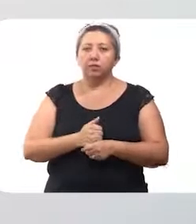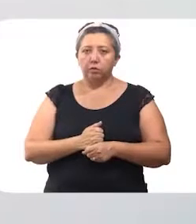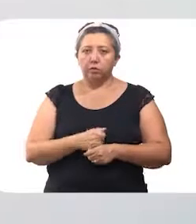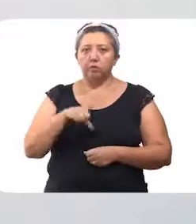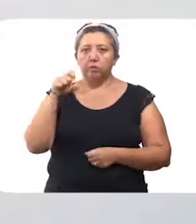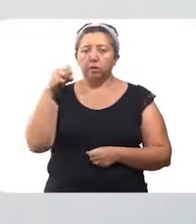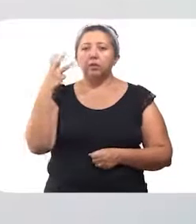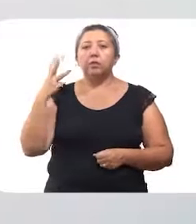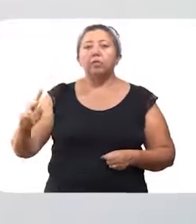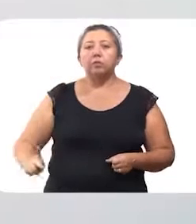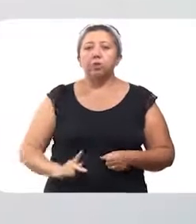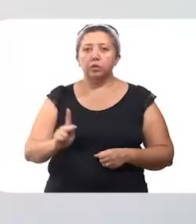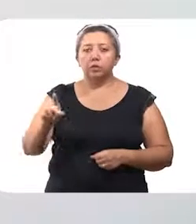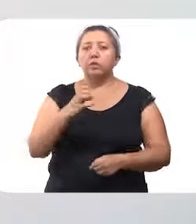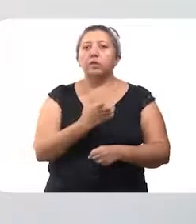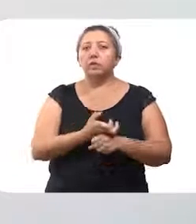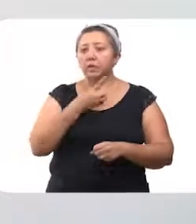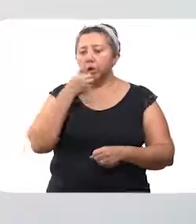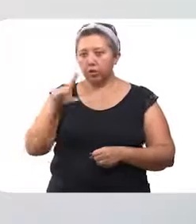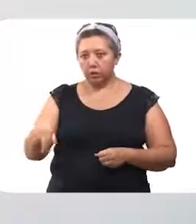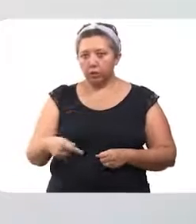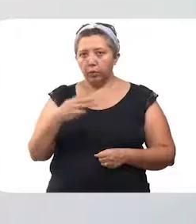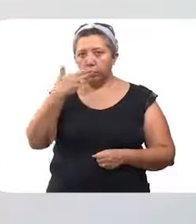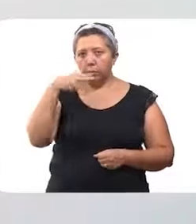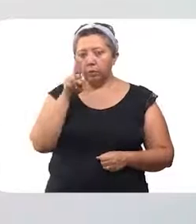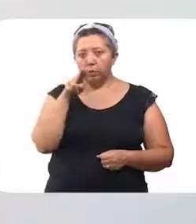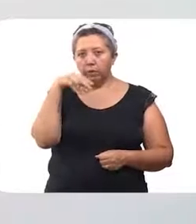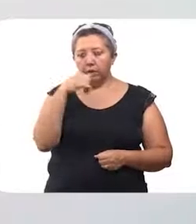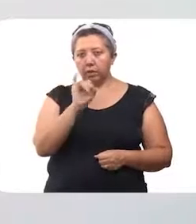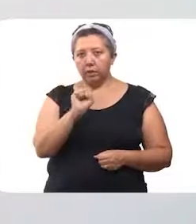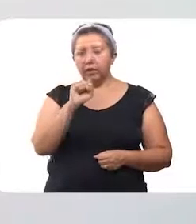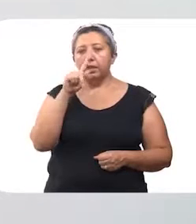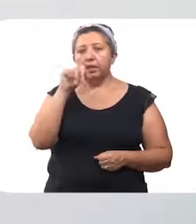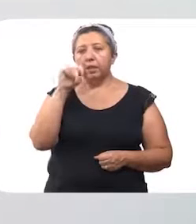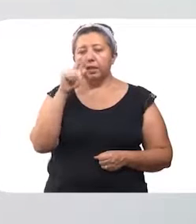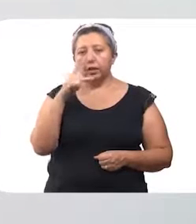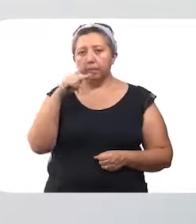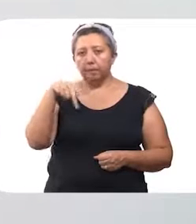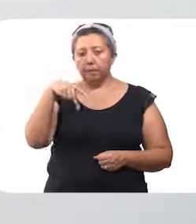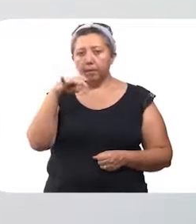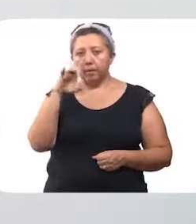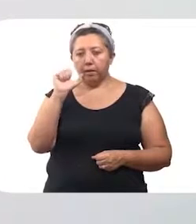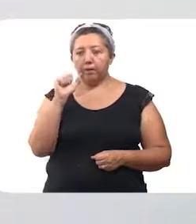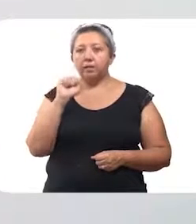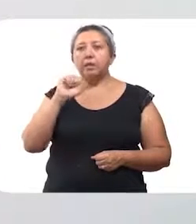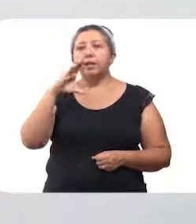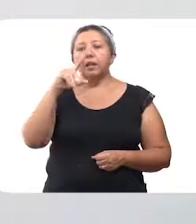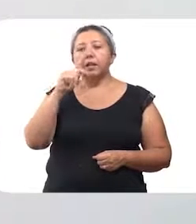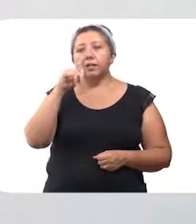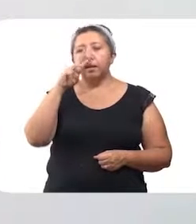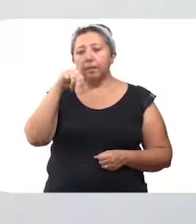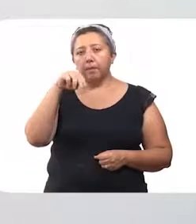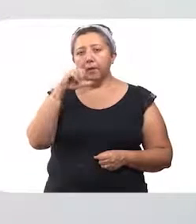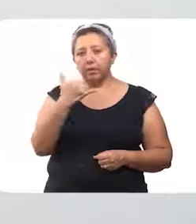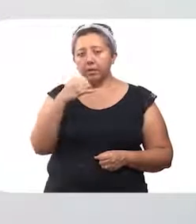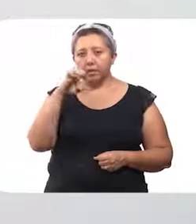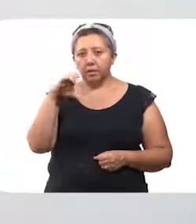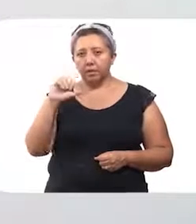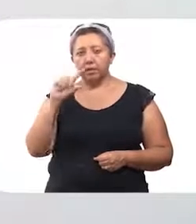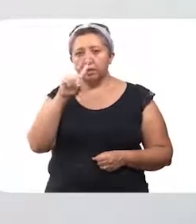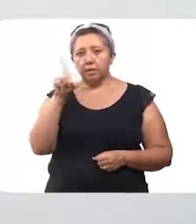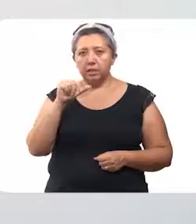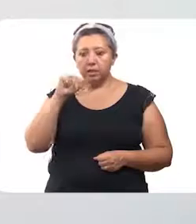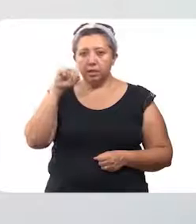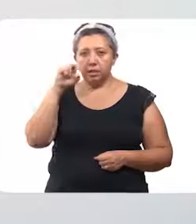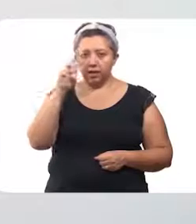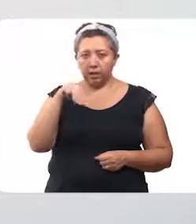en 23 municipios del estado, que son Jují, Sanacat, Tepacán, Tecal de Venegas, Cantamayec, Sinanché, Silam de